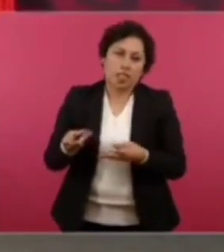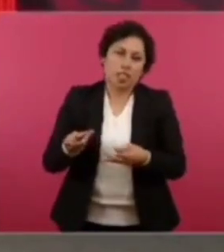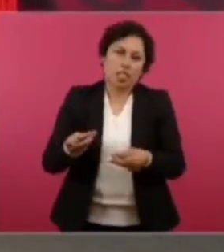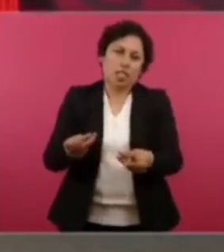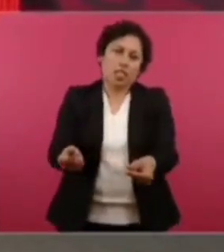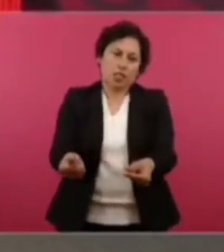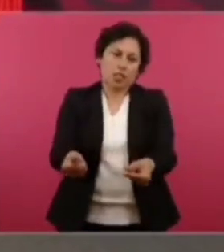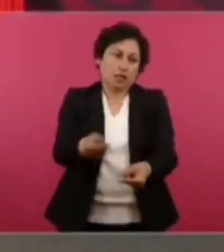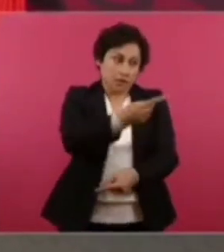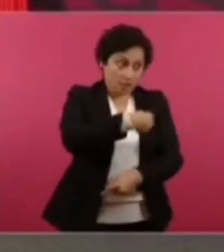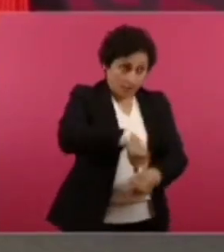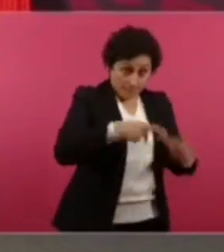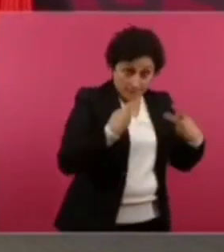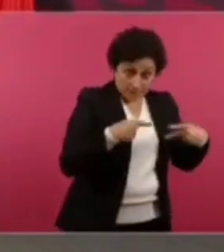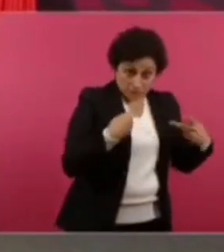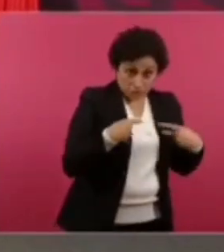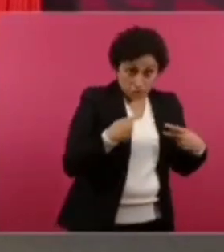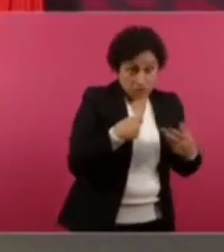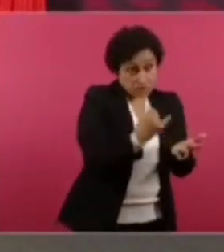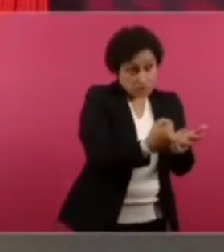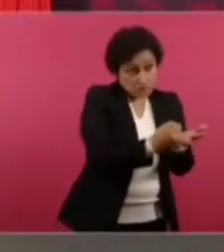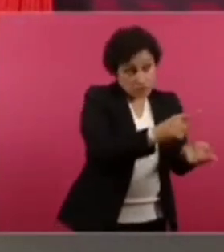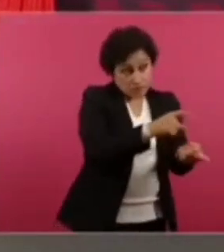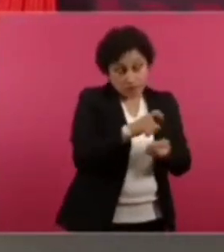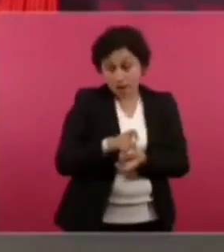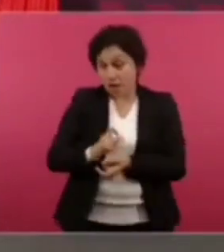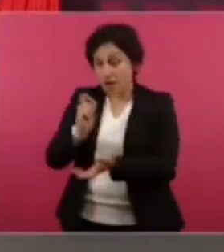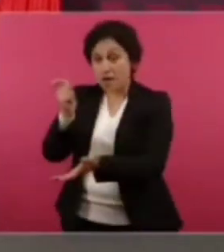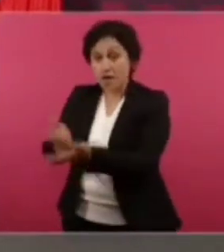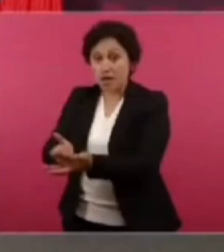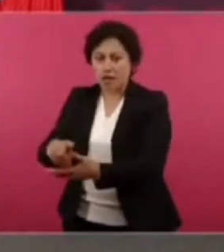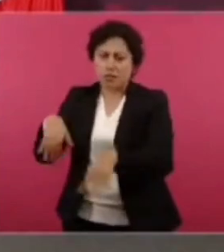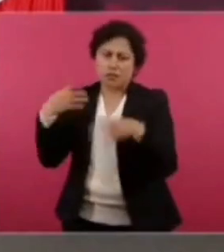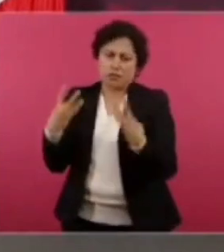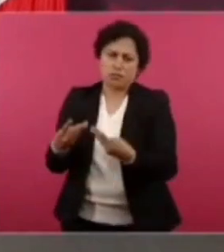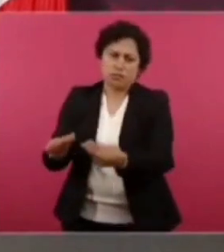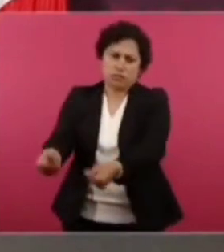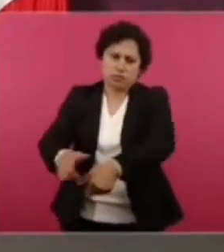Aparte de que simulan, engañan,